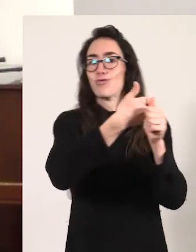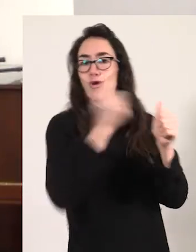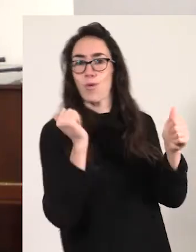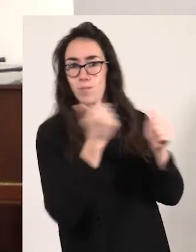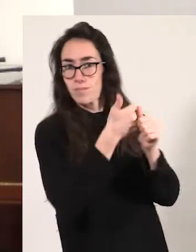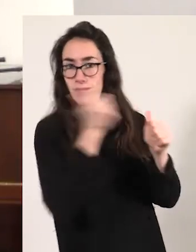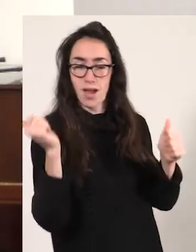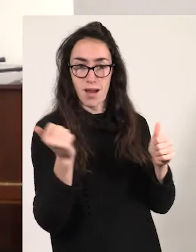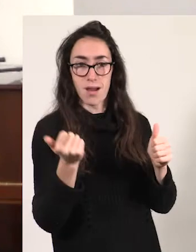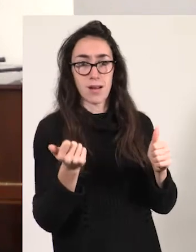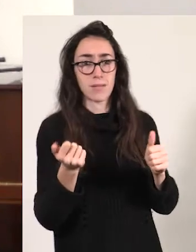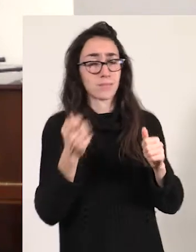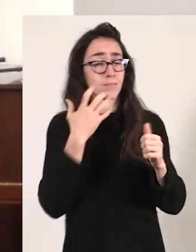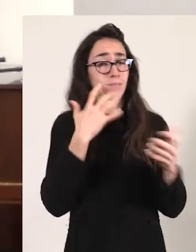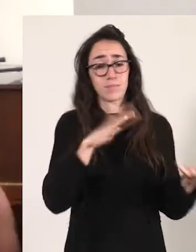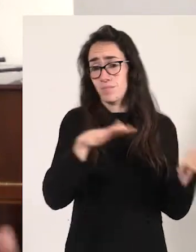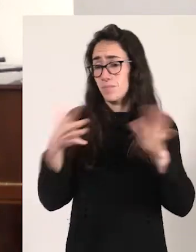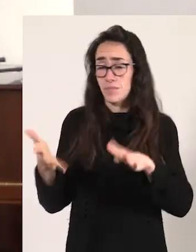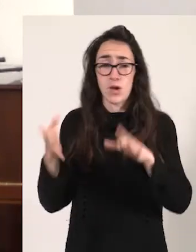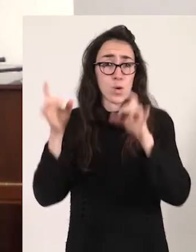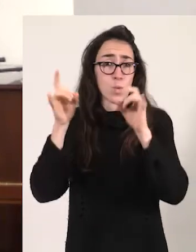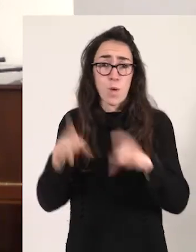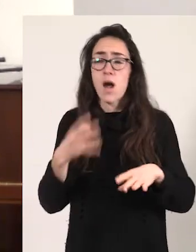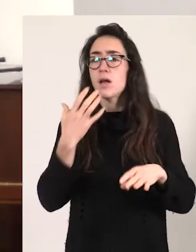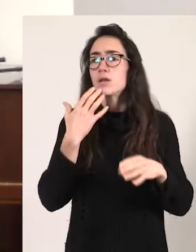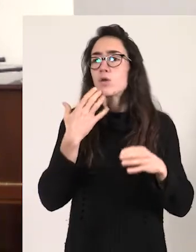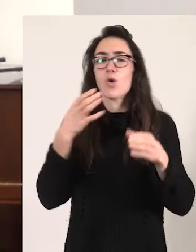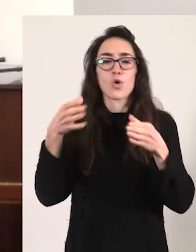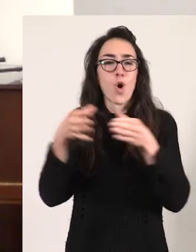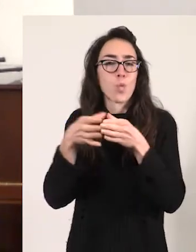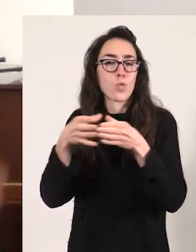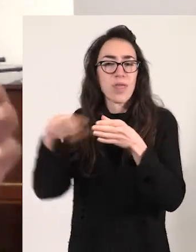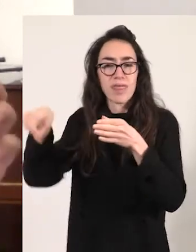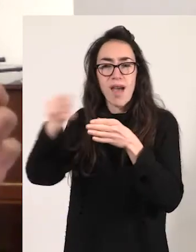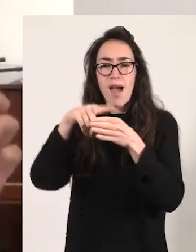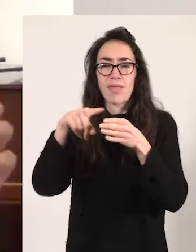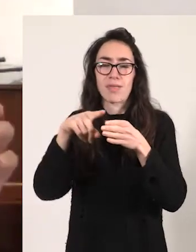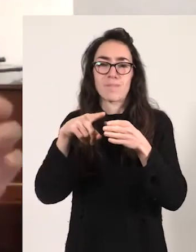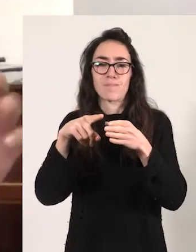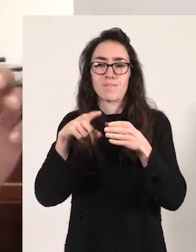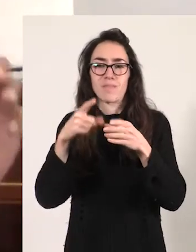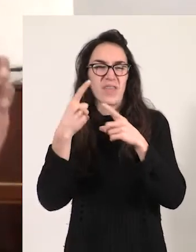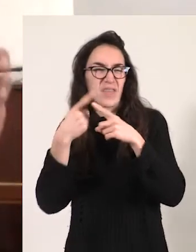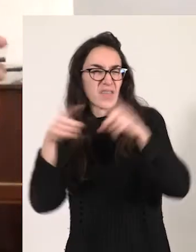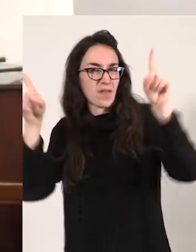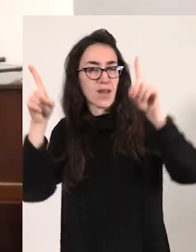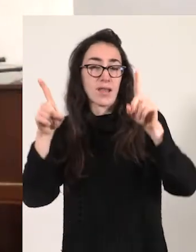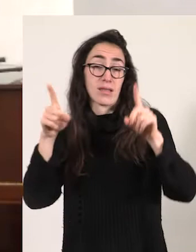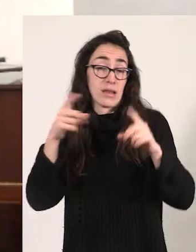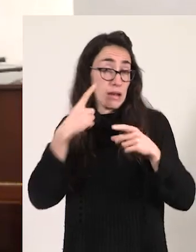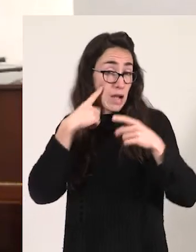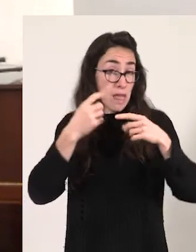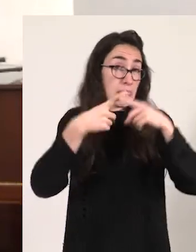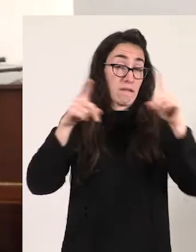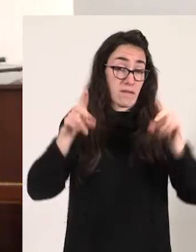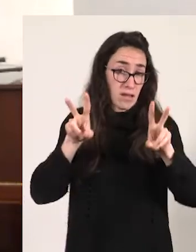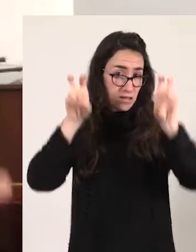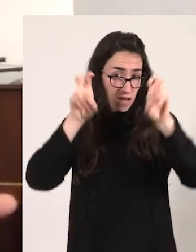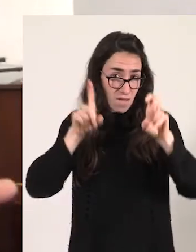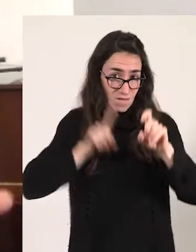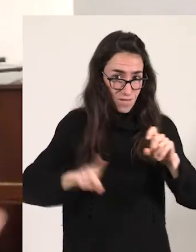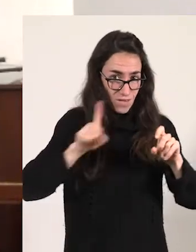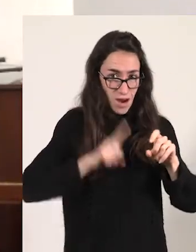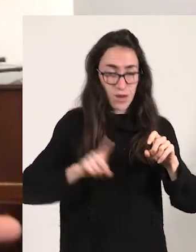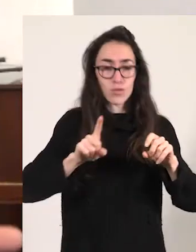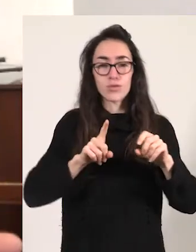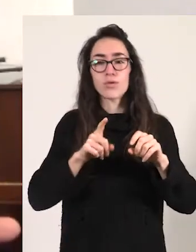en la calle, ¿no? Pues esto es extrapolable a cualquier otra comunidad que se acerque, que se aleje de ese paradigma falso de